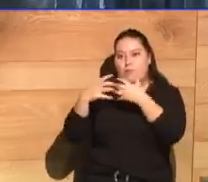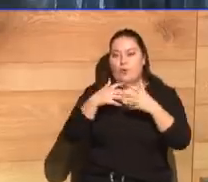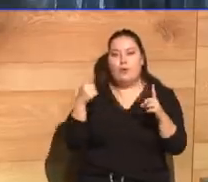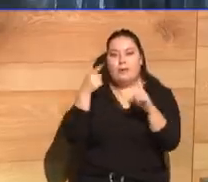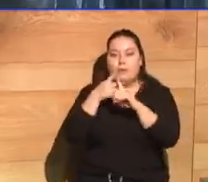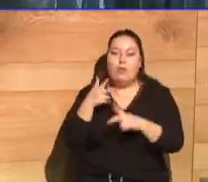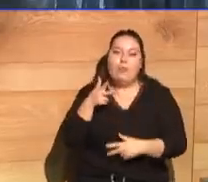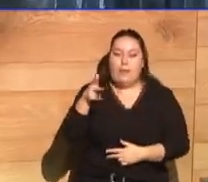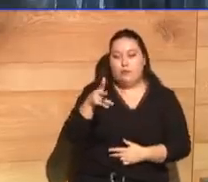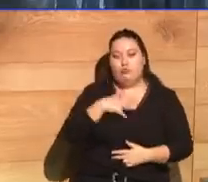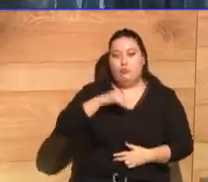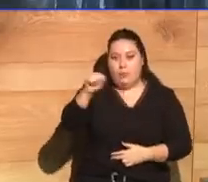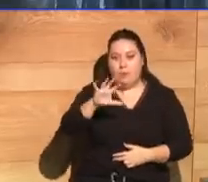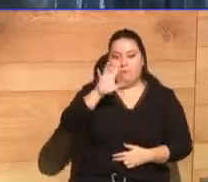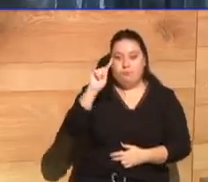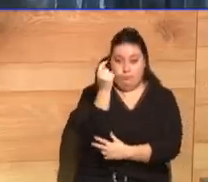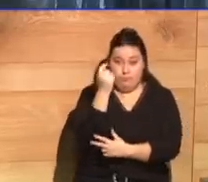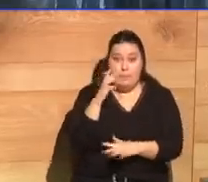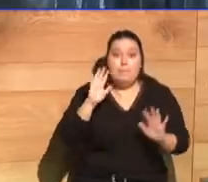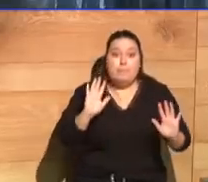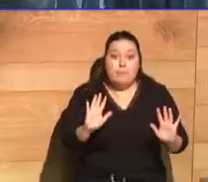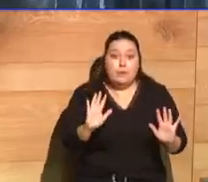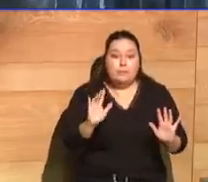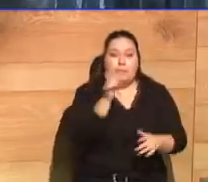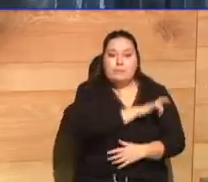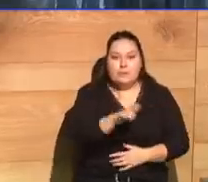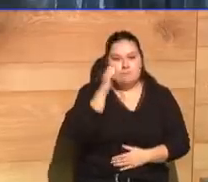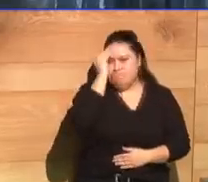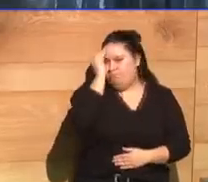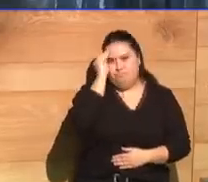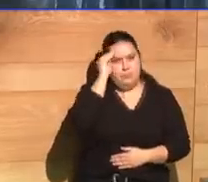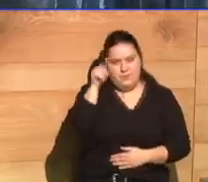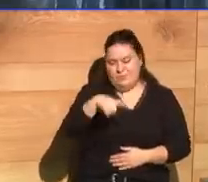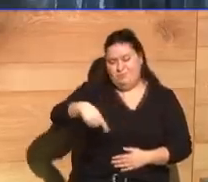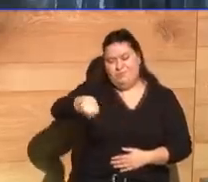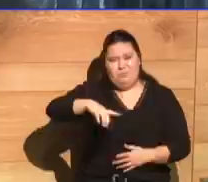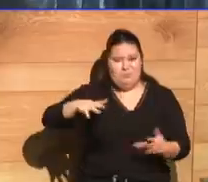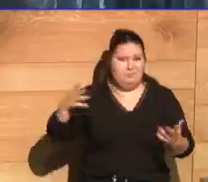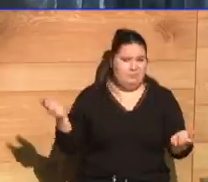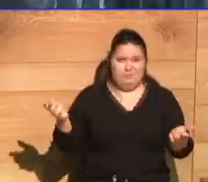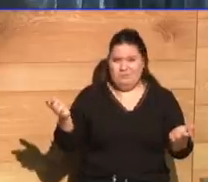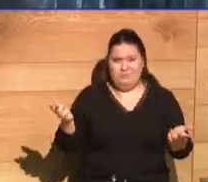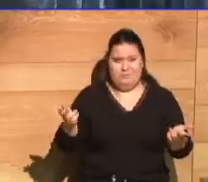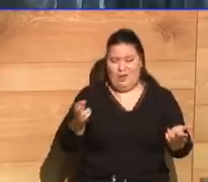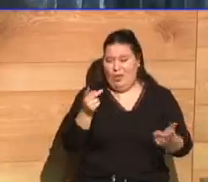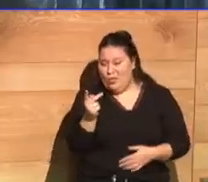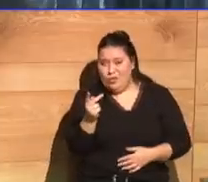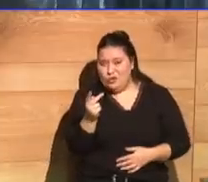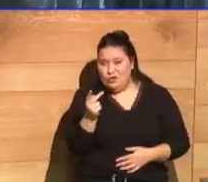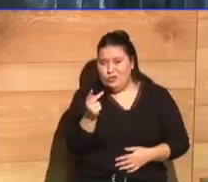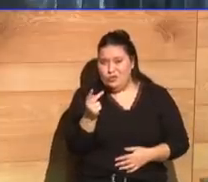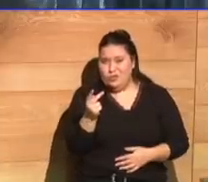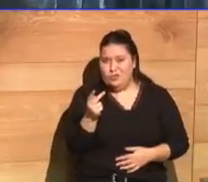de Superman. Y nadie creía en estos señores, dos de ellos de